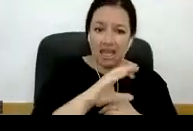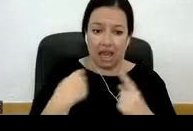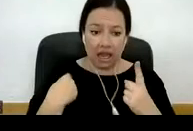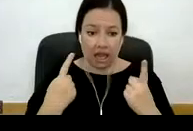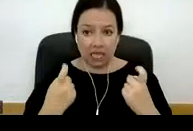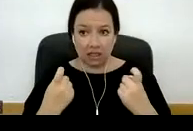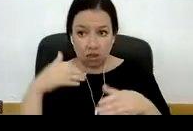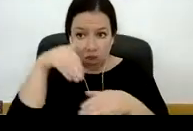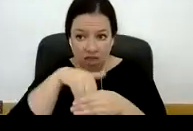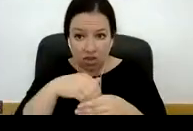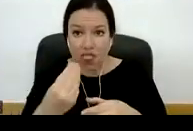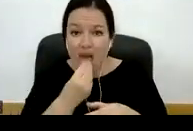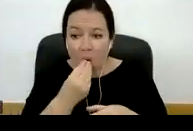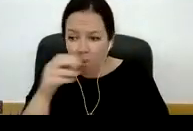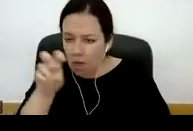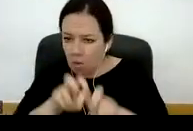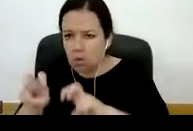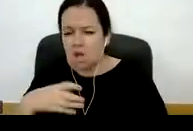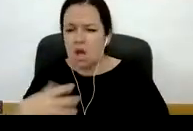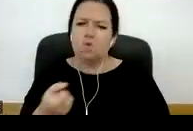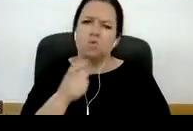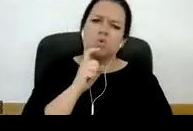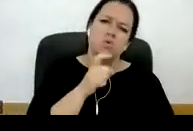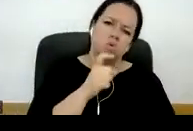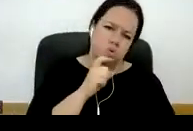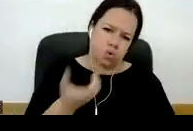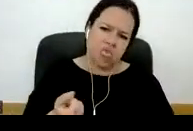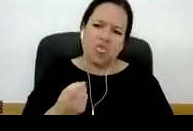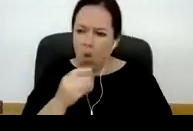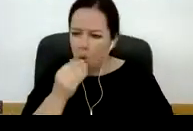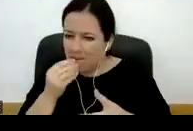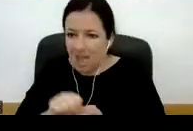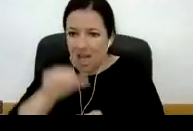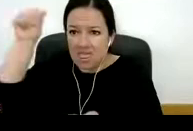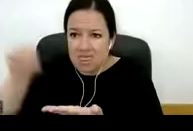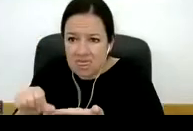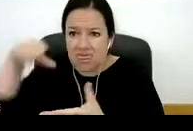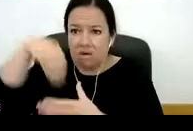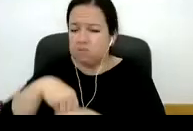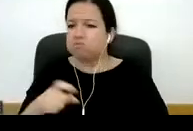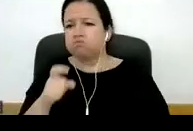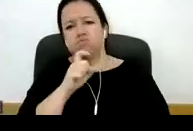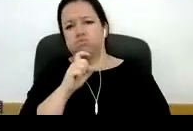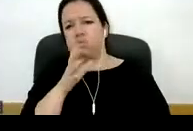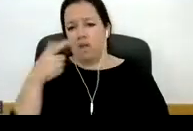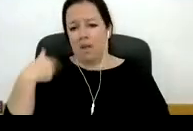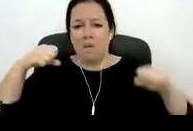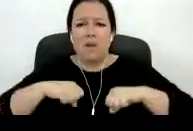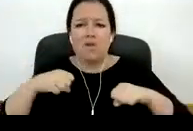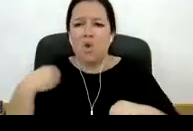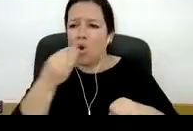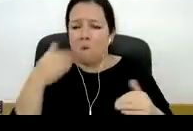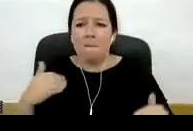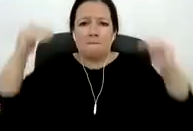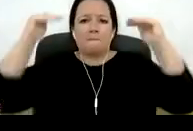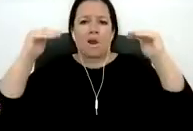necesaria diariamente a base de alimentación. Puede resultar complicado habiendo como hay una restricción calórica tan importante